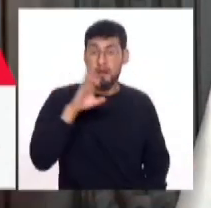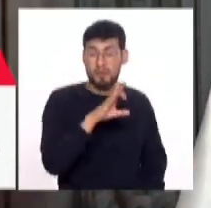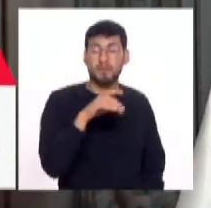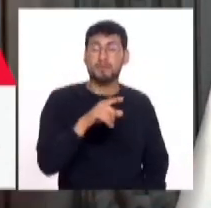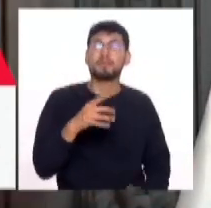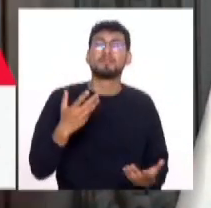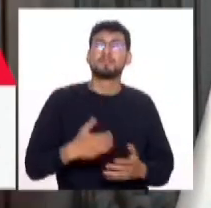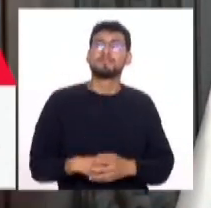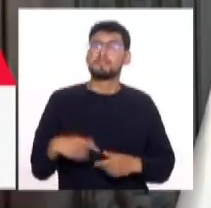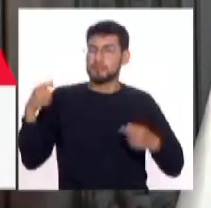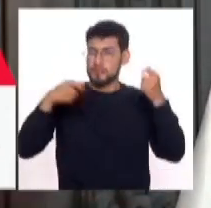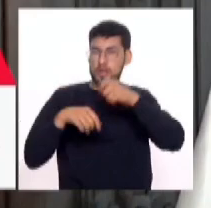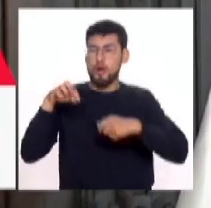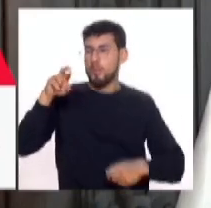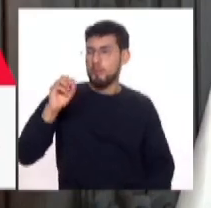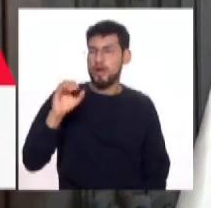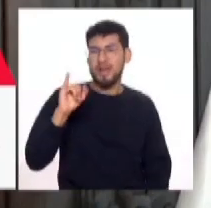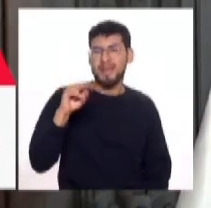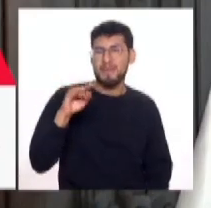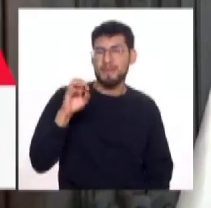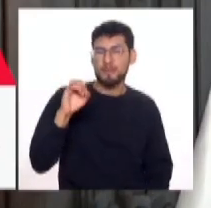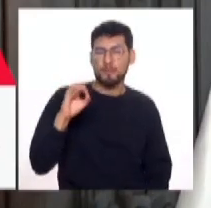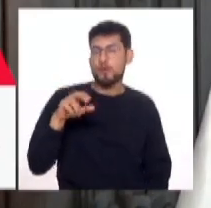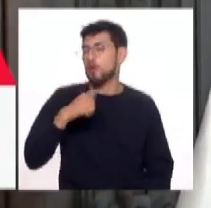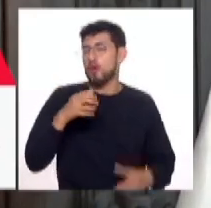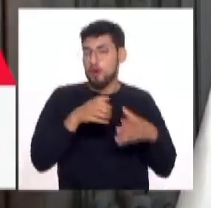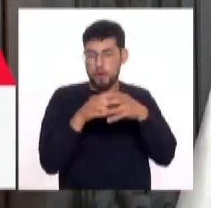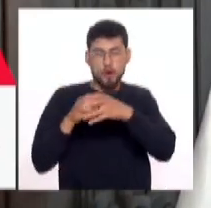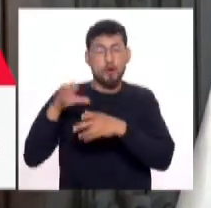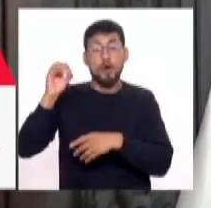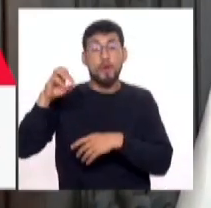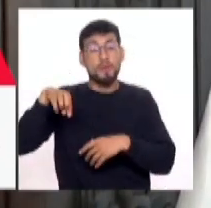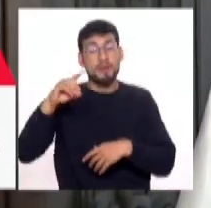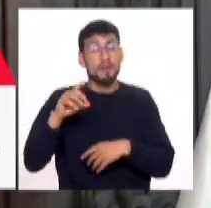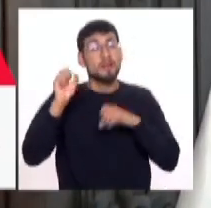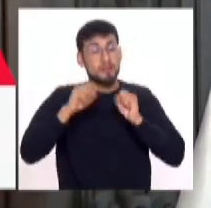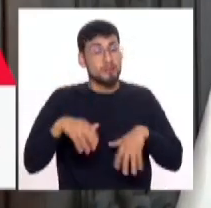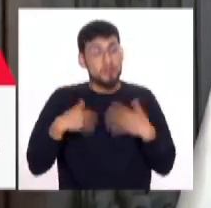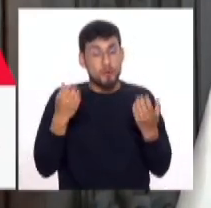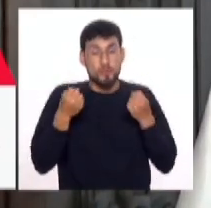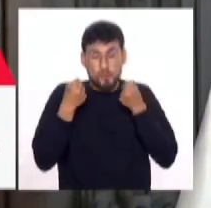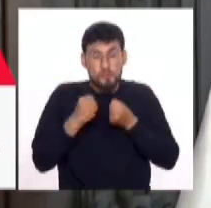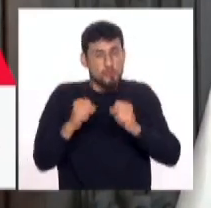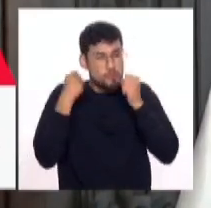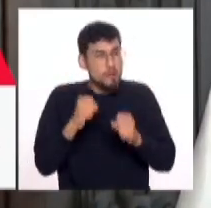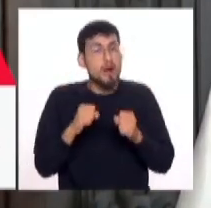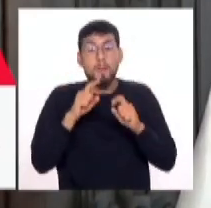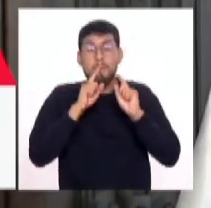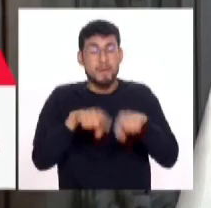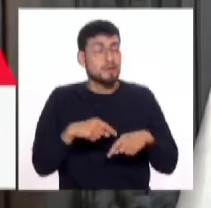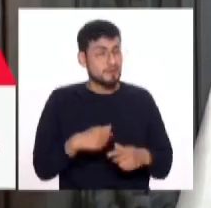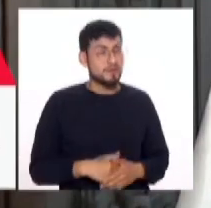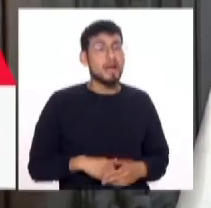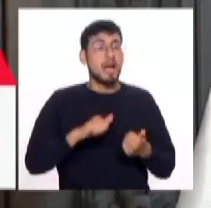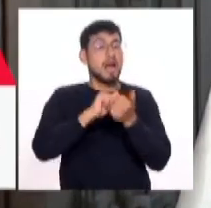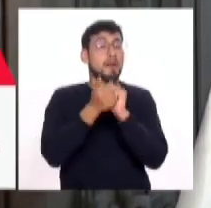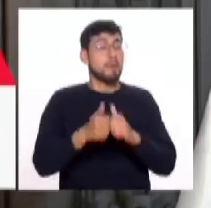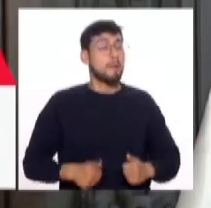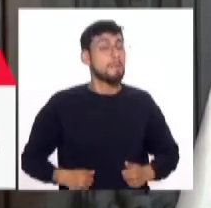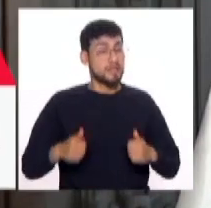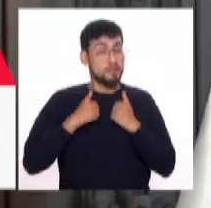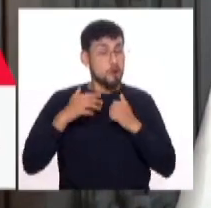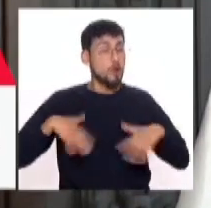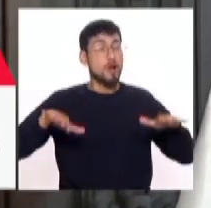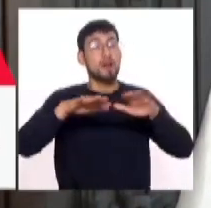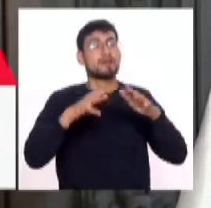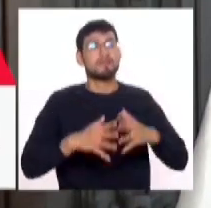de Proinversión y a través de nuestras direcciones generales y otras OPDs, seguiremos dando impulso a ese mandato de cambiarle vidas